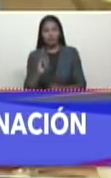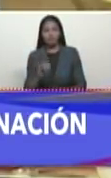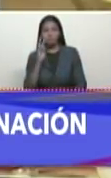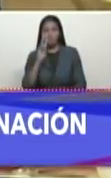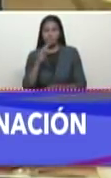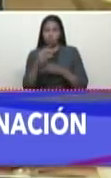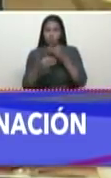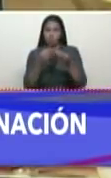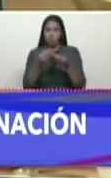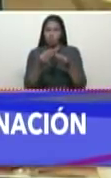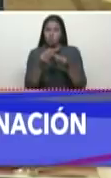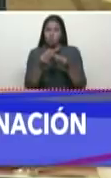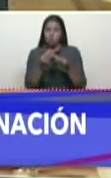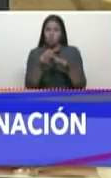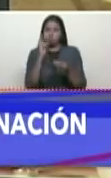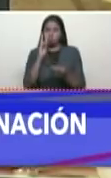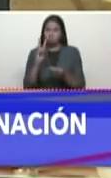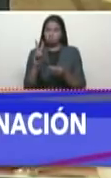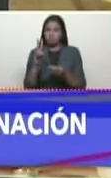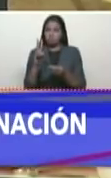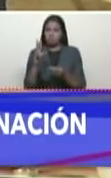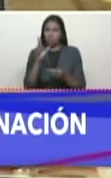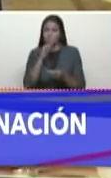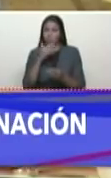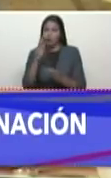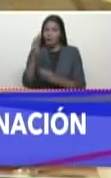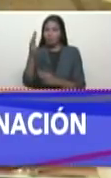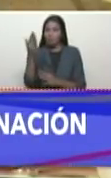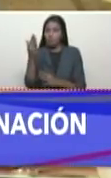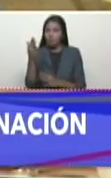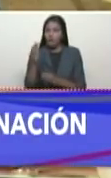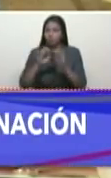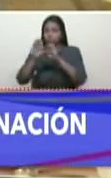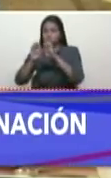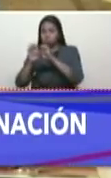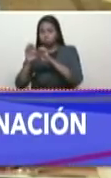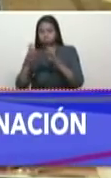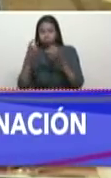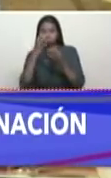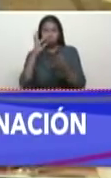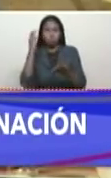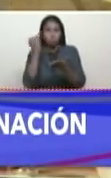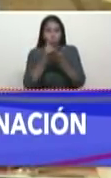que viene sin lugar a dudas comprueba en mano